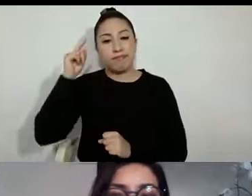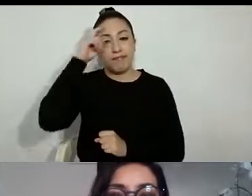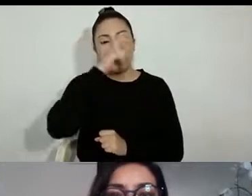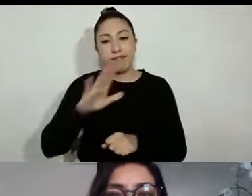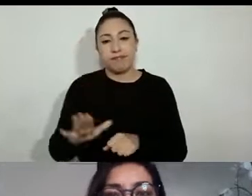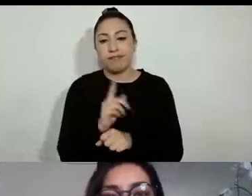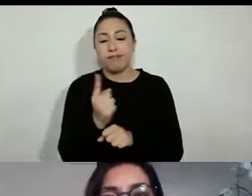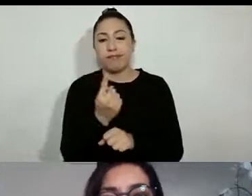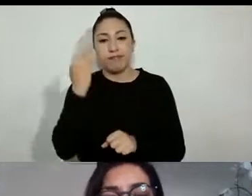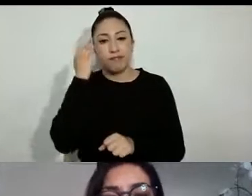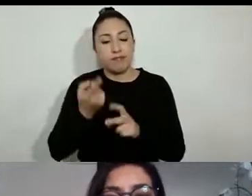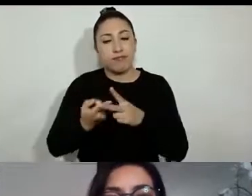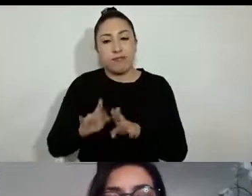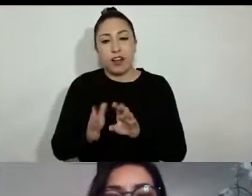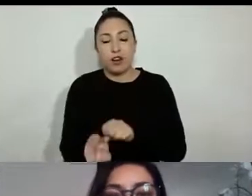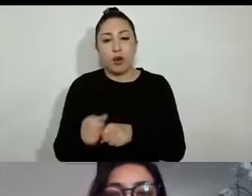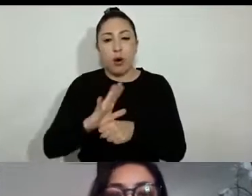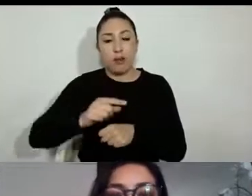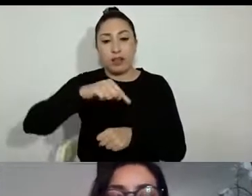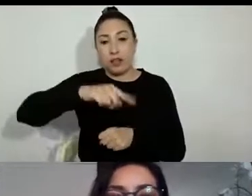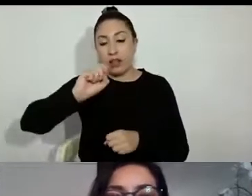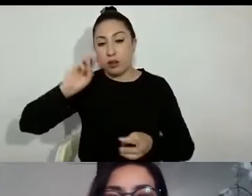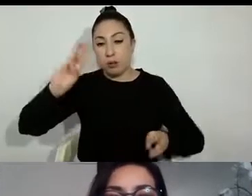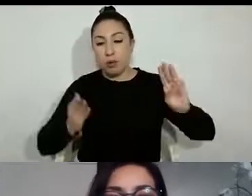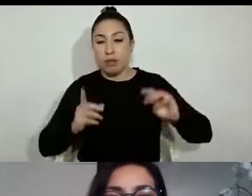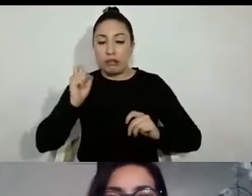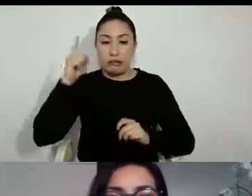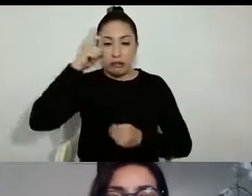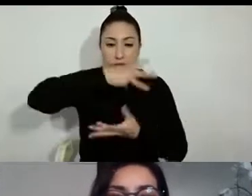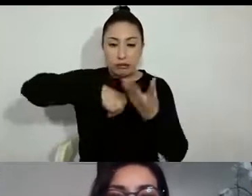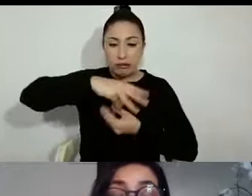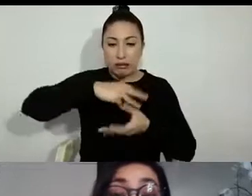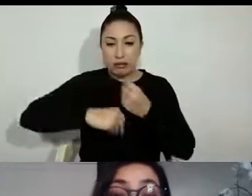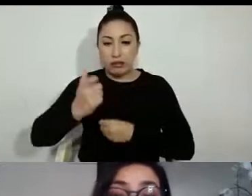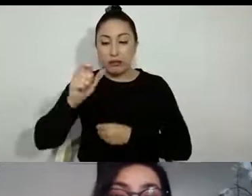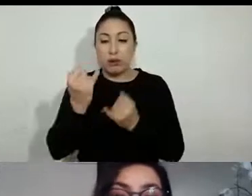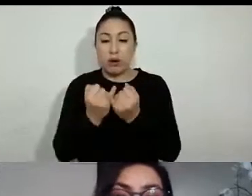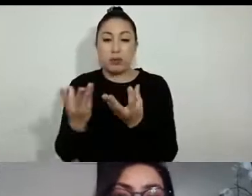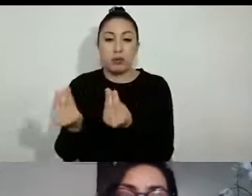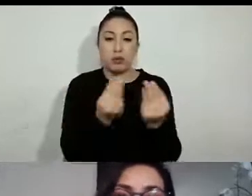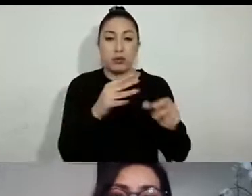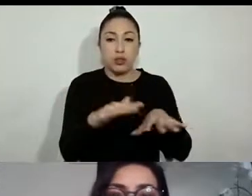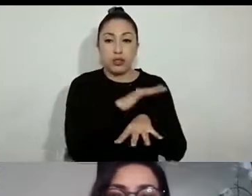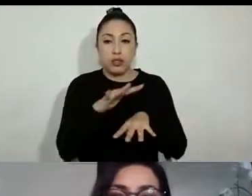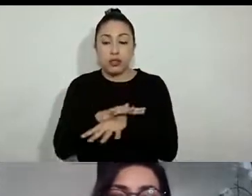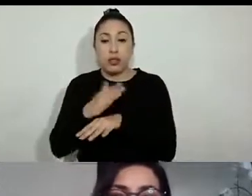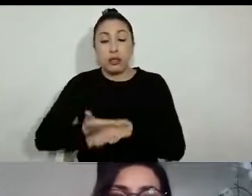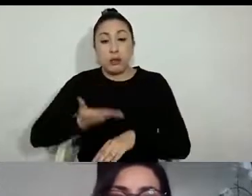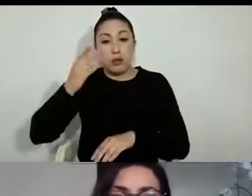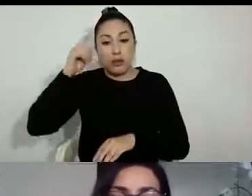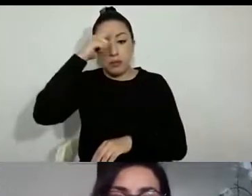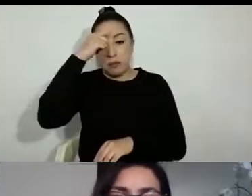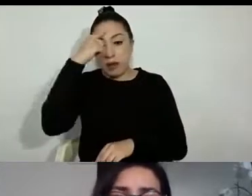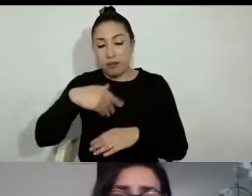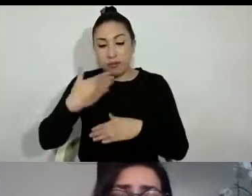puesto en jaque no solo a las economías del mundo, sino que ha dejado a su paso grandes afectaciones que reflejan desafíos de gran magnitud a corto, mediano y